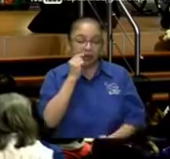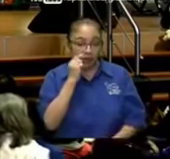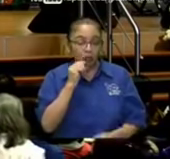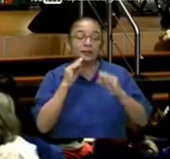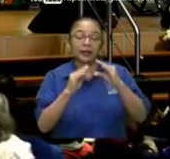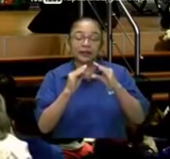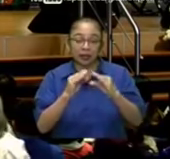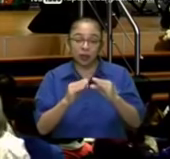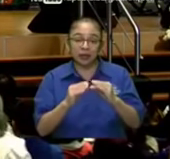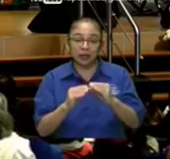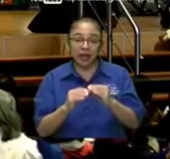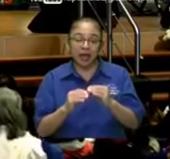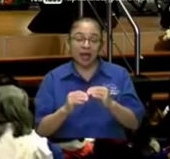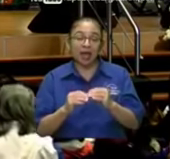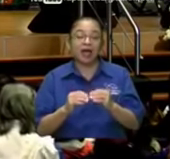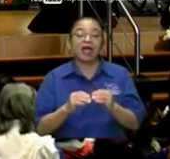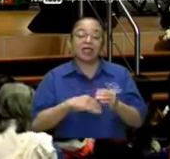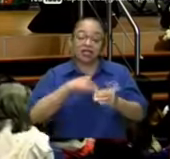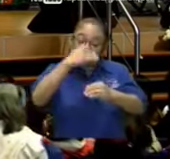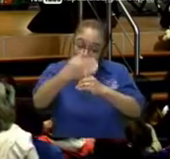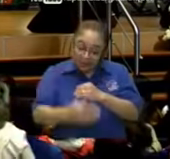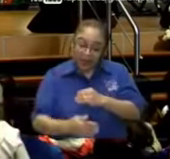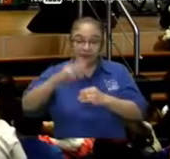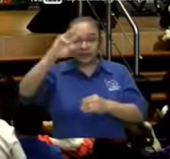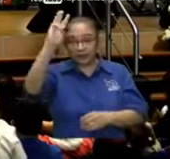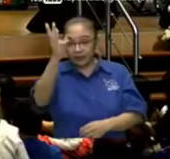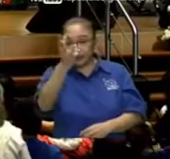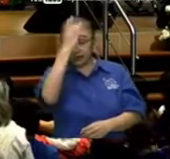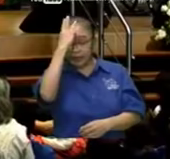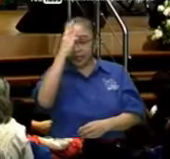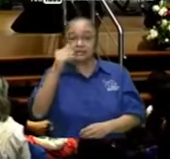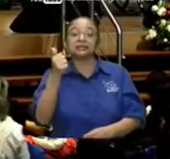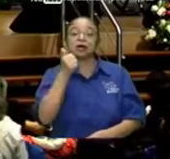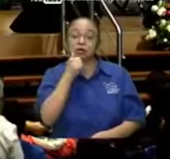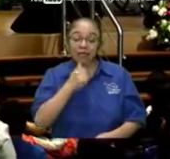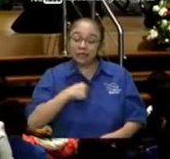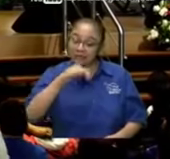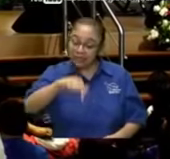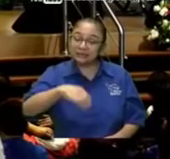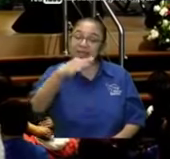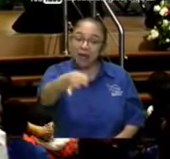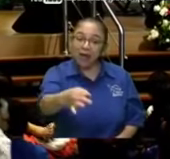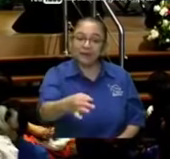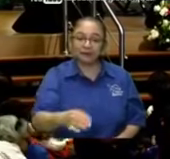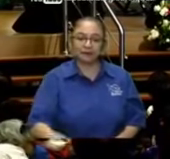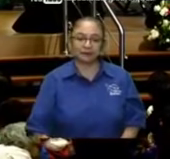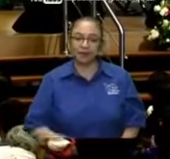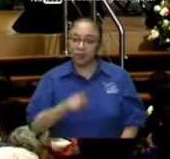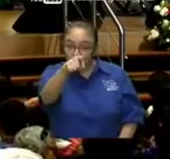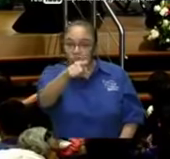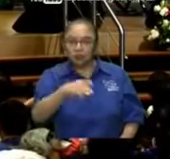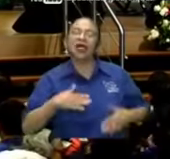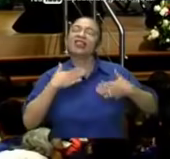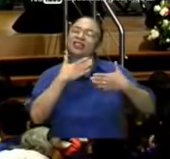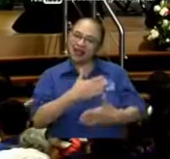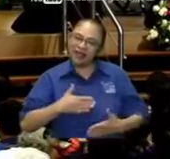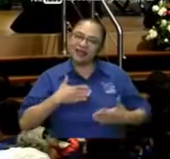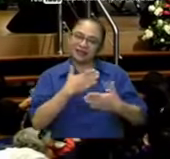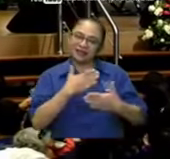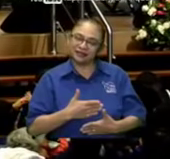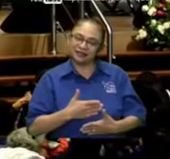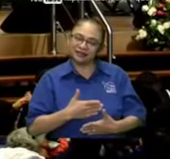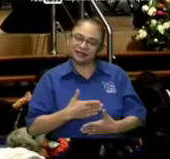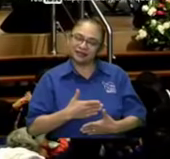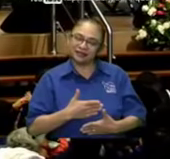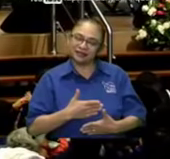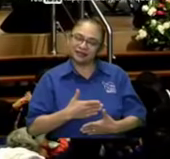reyes estará. Delante de los reyes va a estar. Entonces, deleítese con lo que tiene. Aleluya. Sigamos